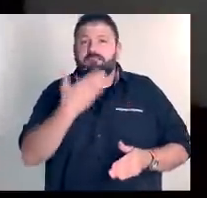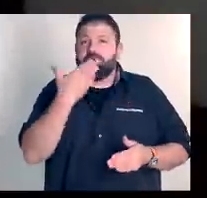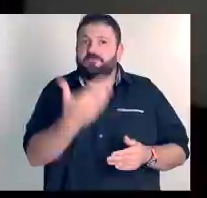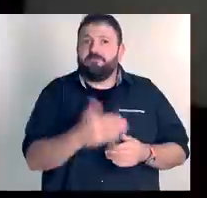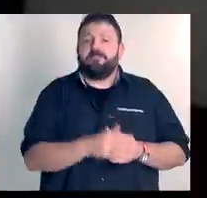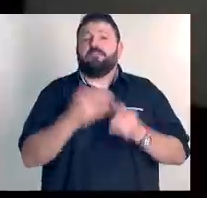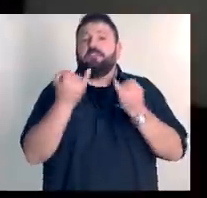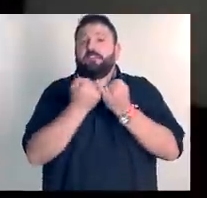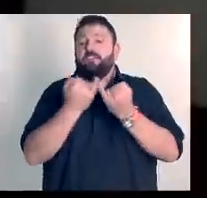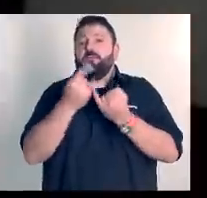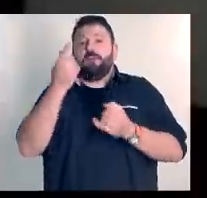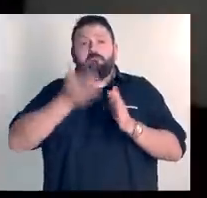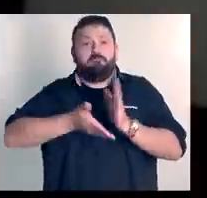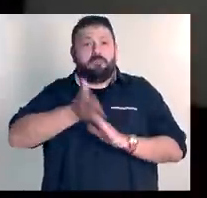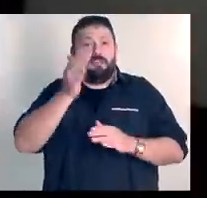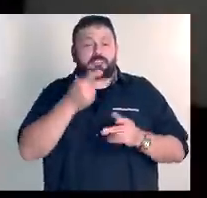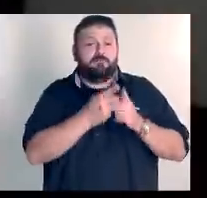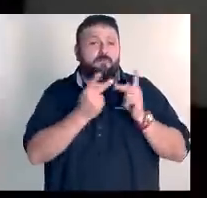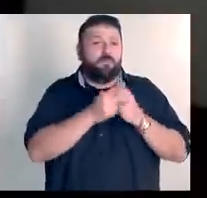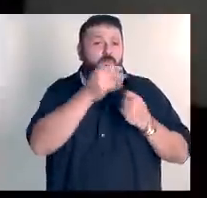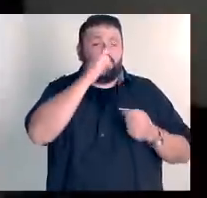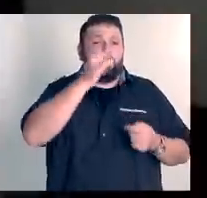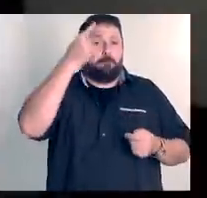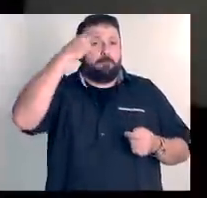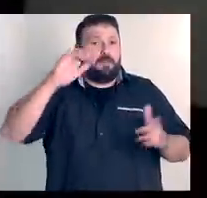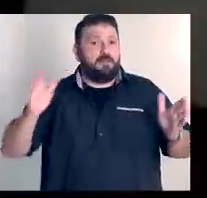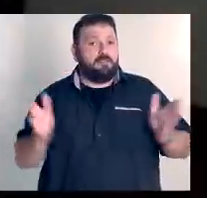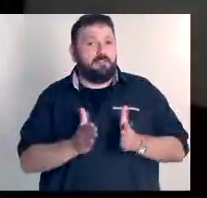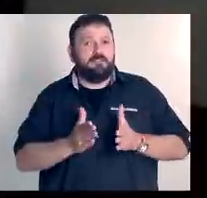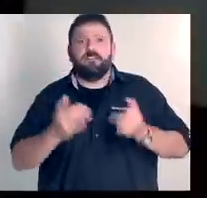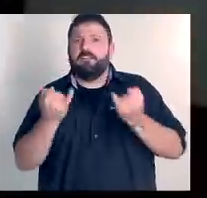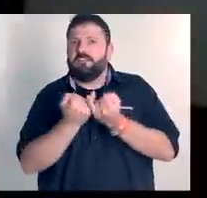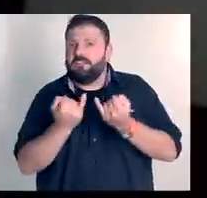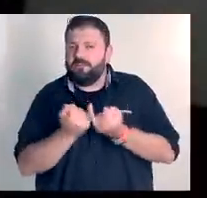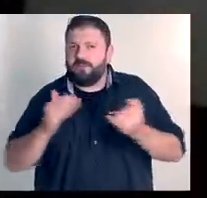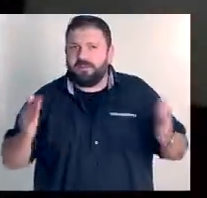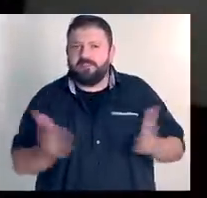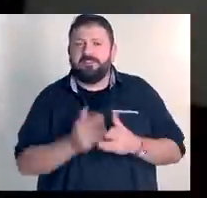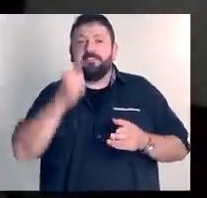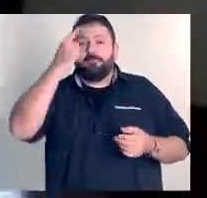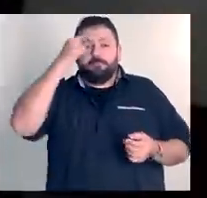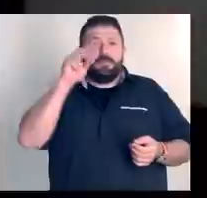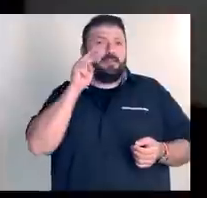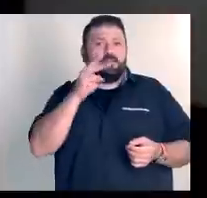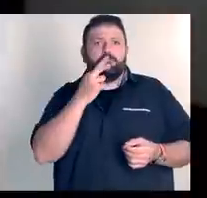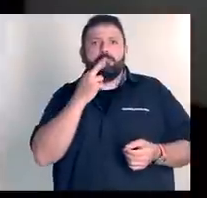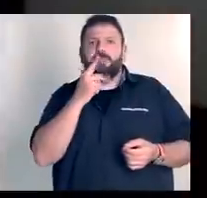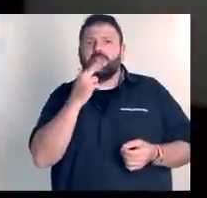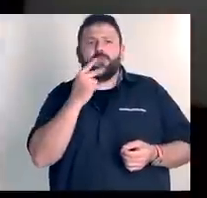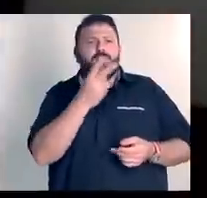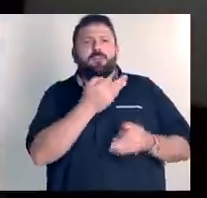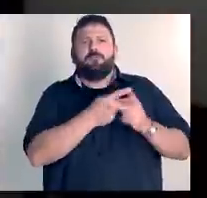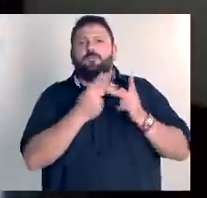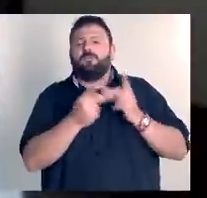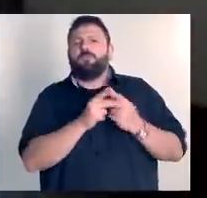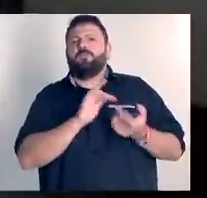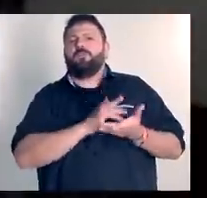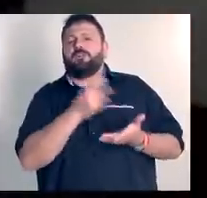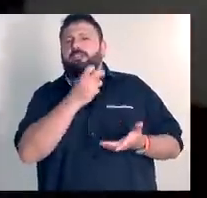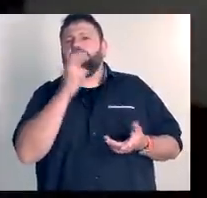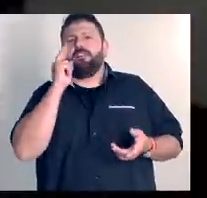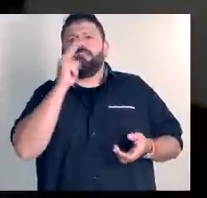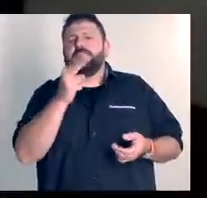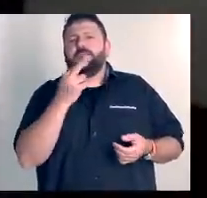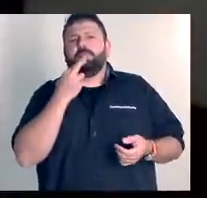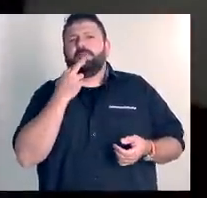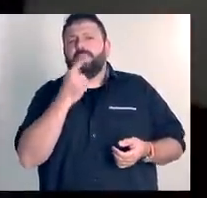producto para adelgazar y vas a adelgazar. Tú te tomas el producto para verte mejor y te lo aplicas y te vas a ver mejor. En